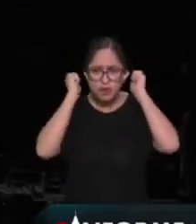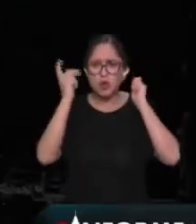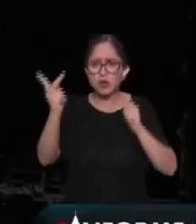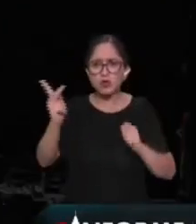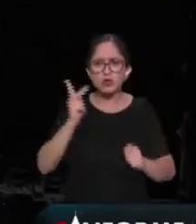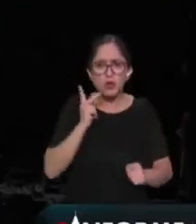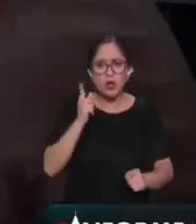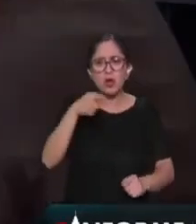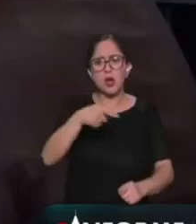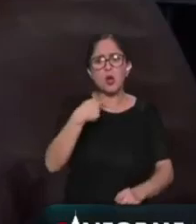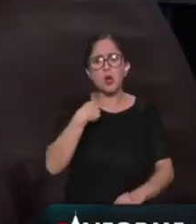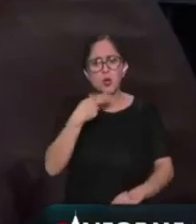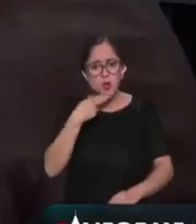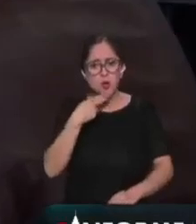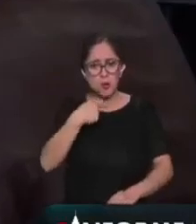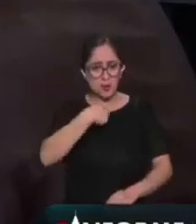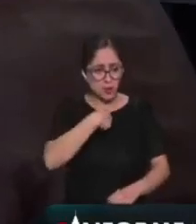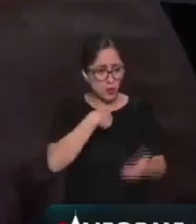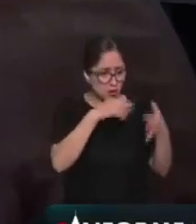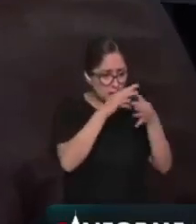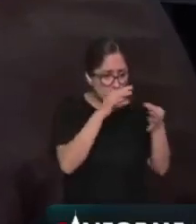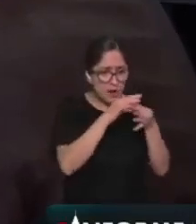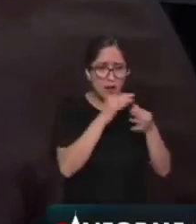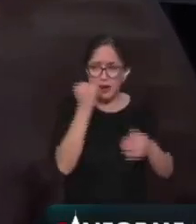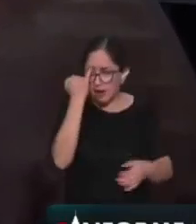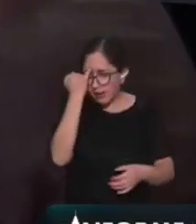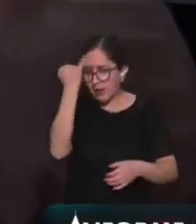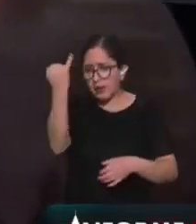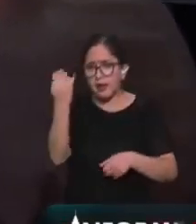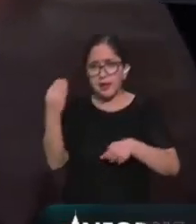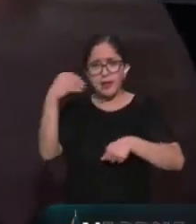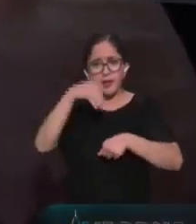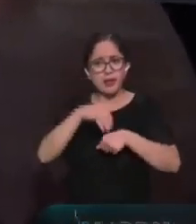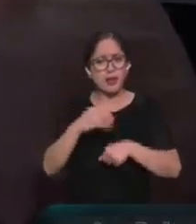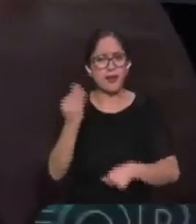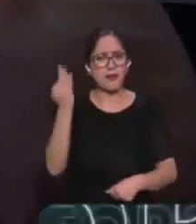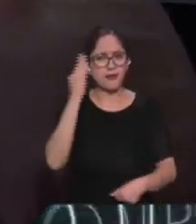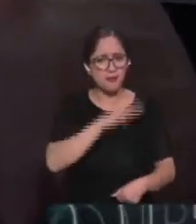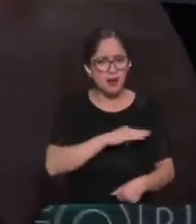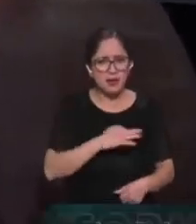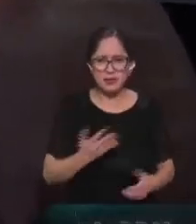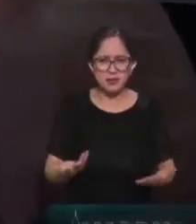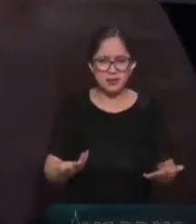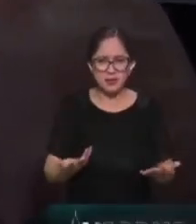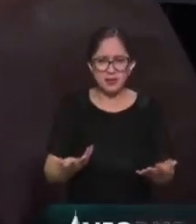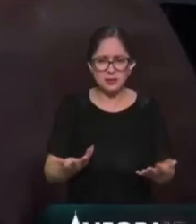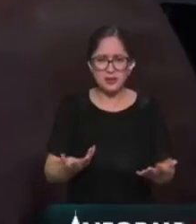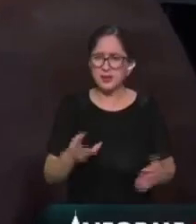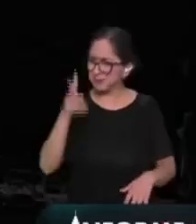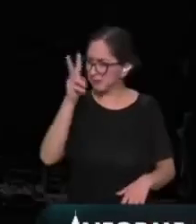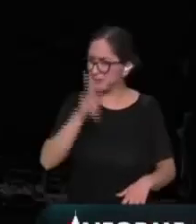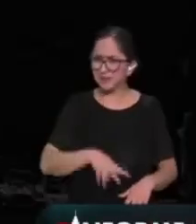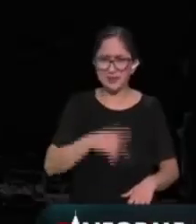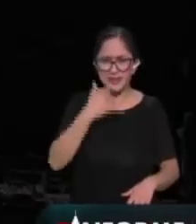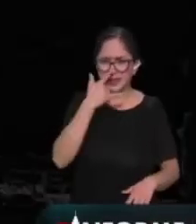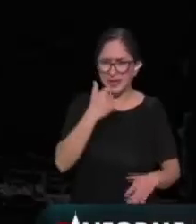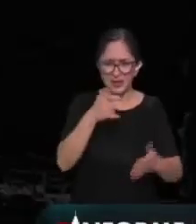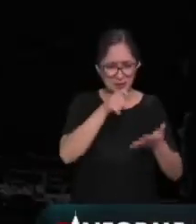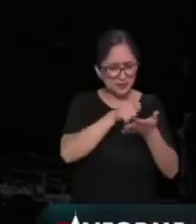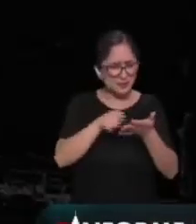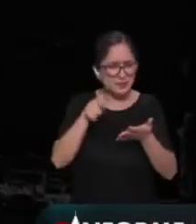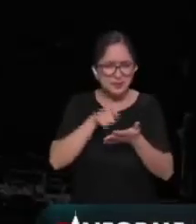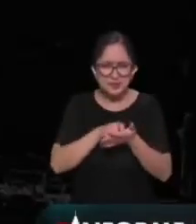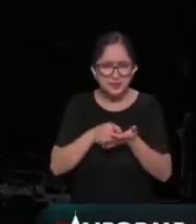estaba de acuerdo. Falseando su declaración, sí. Totalmente. Así nos vamos. No, todo está... ¿Cómo